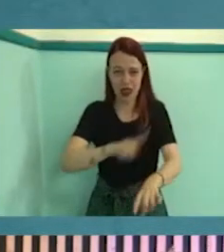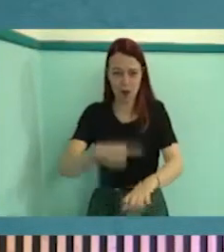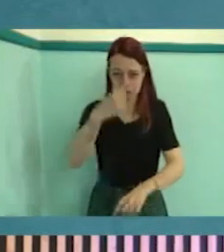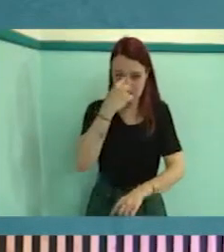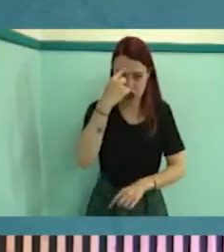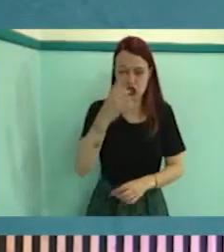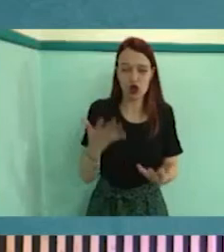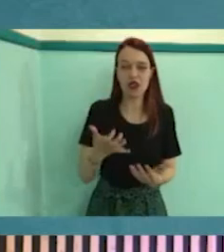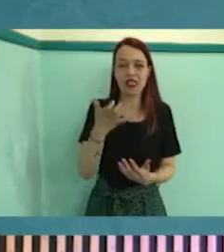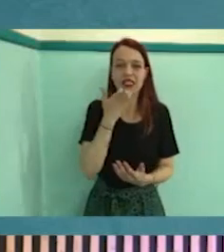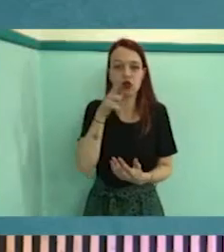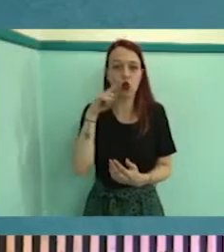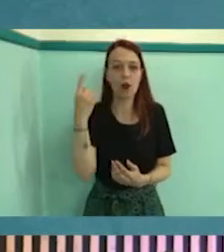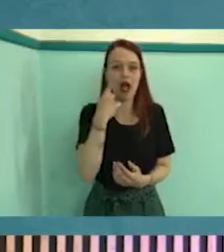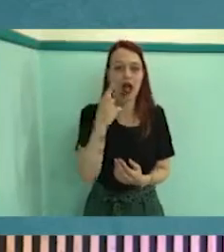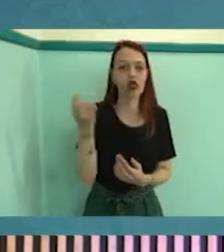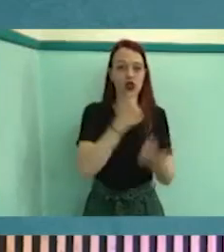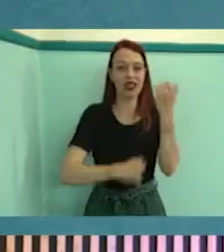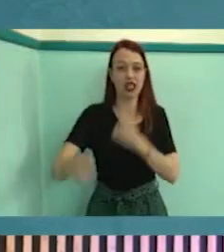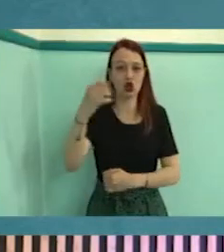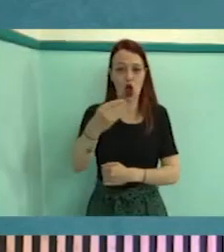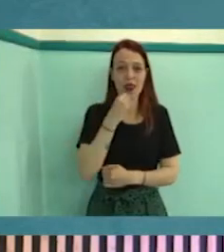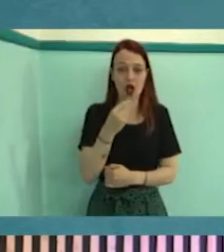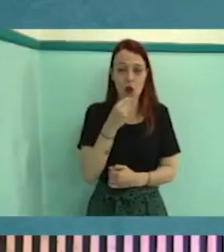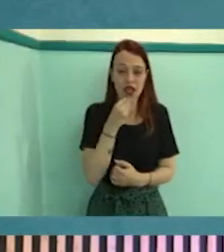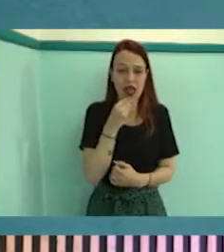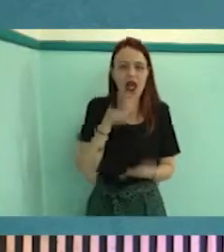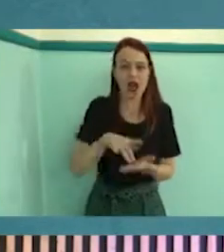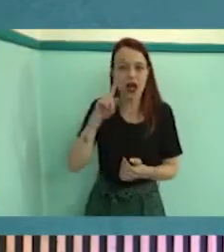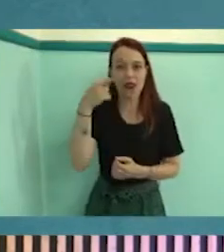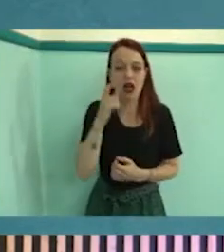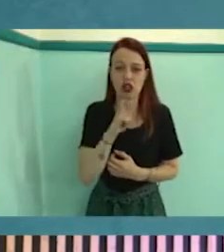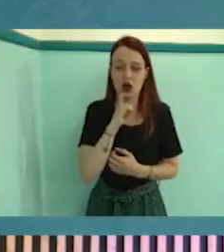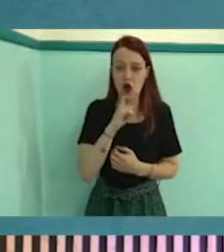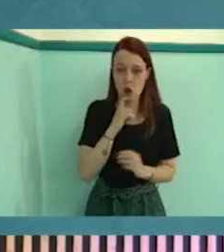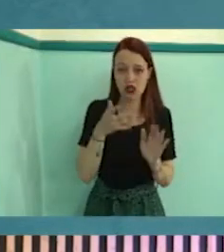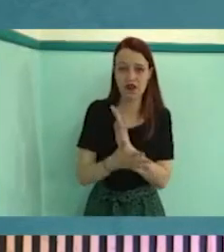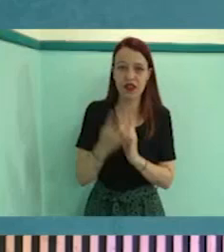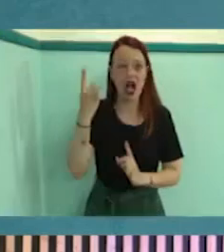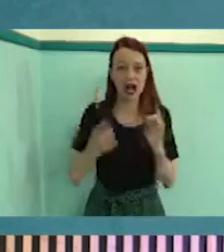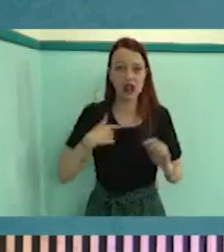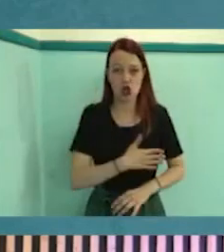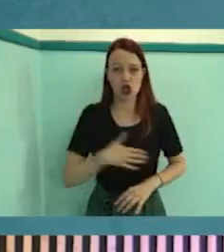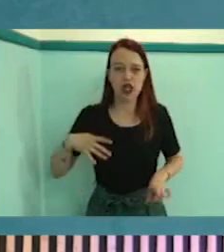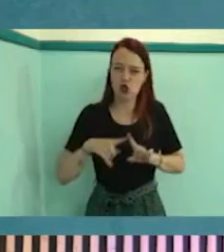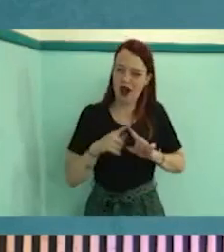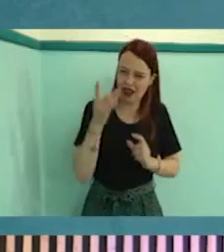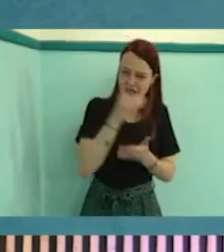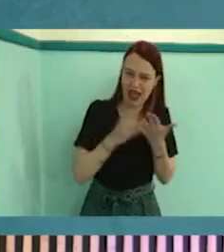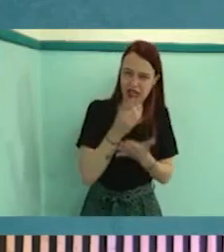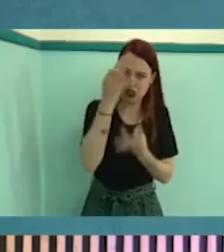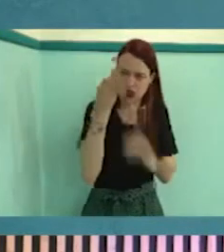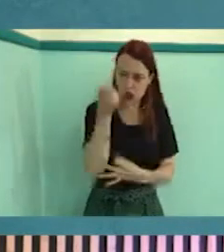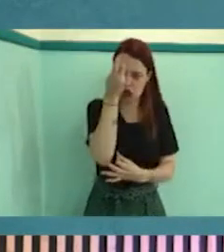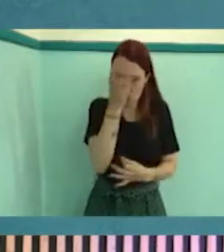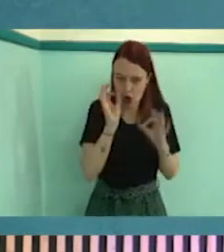Es ver qué conducta hay Con qué frecuencia Entonces cuando esto se nos escapa como de los límites no que a veces queremos hacer como los números tan precisos a veces la